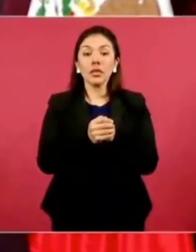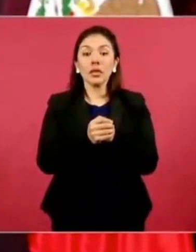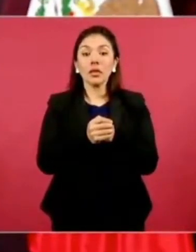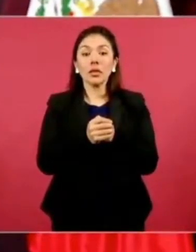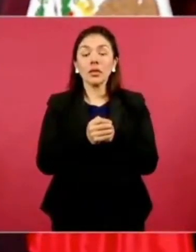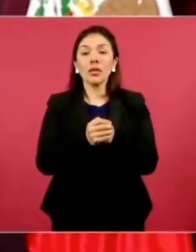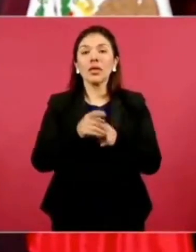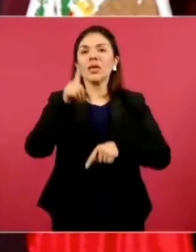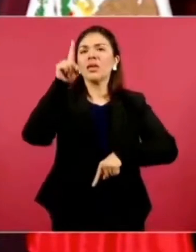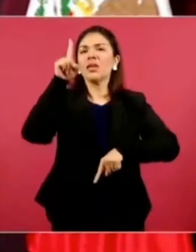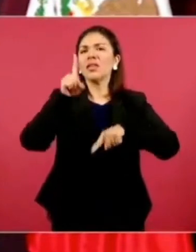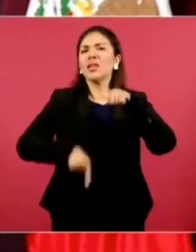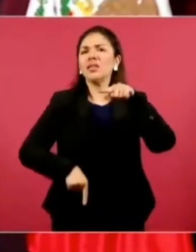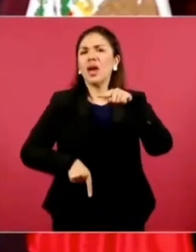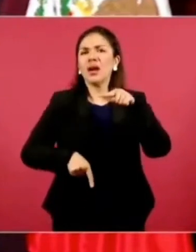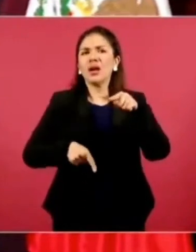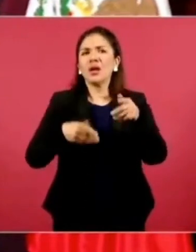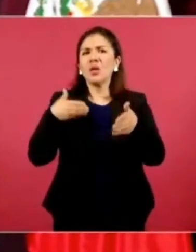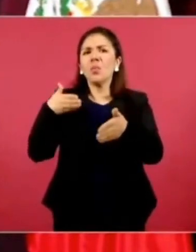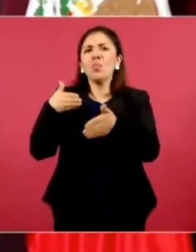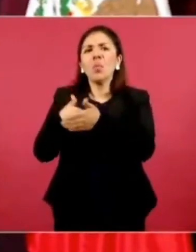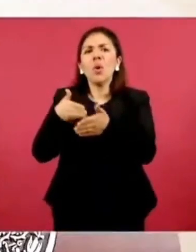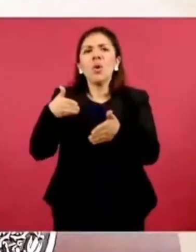el bloqueo a Cuba.